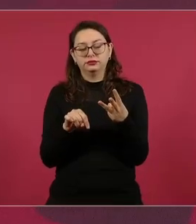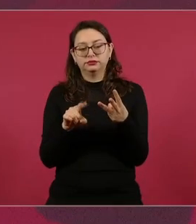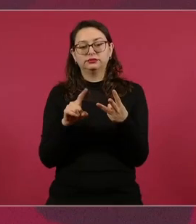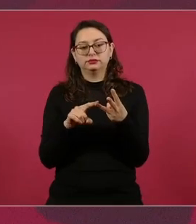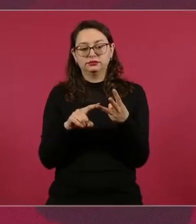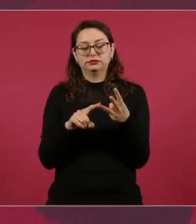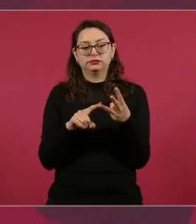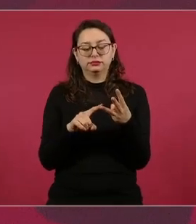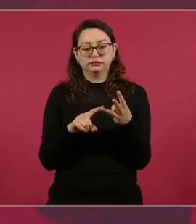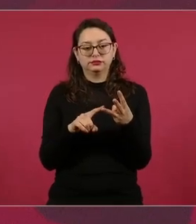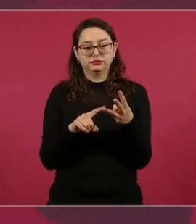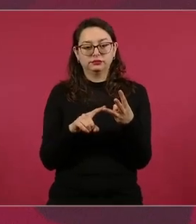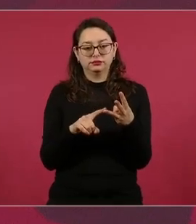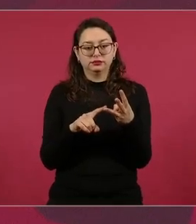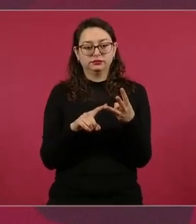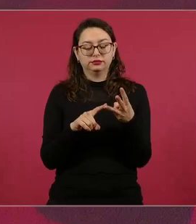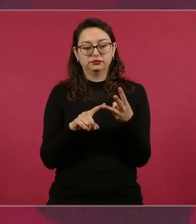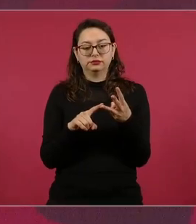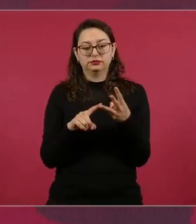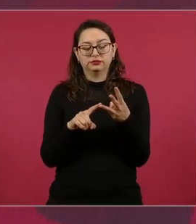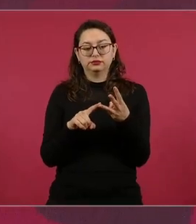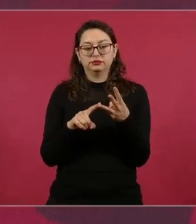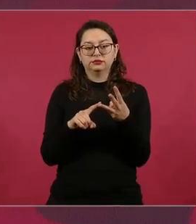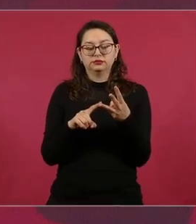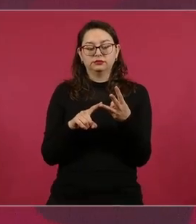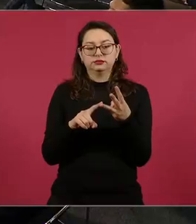la toma de Tenochtitlan,